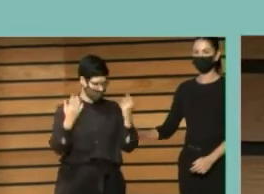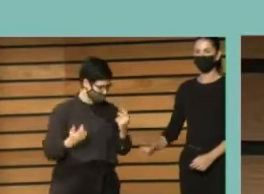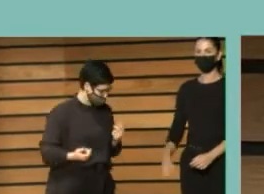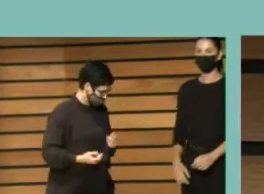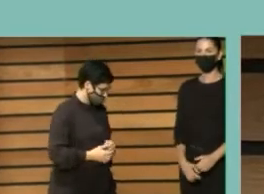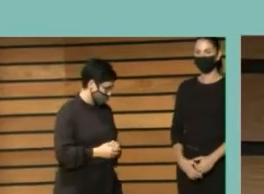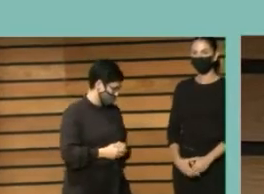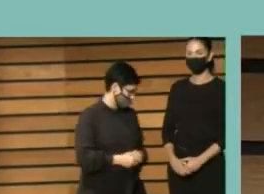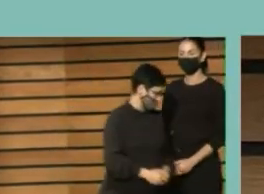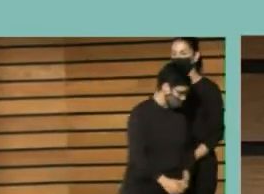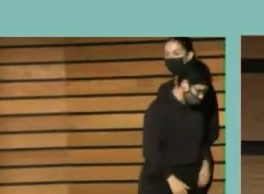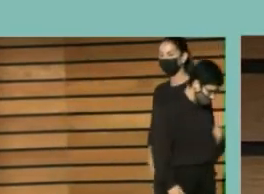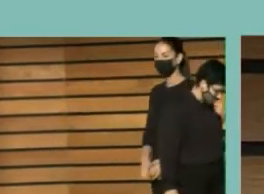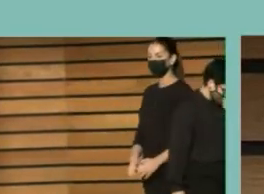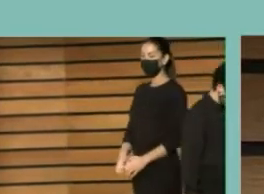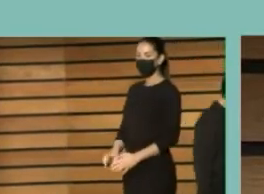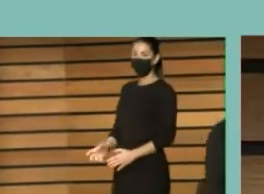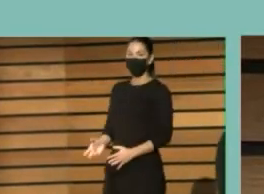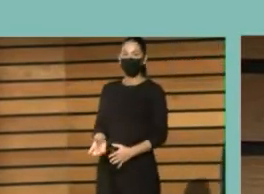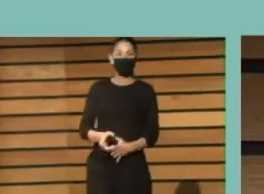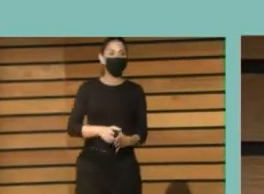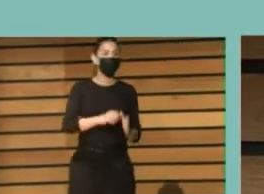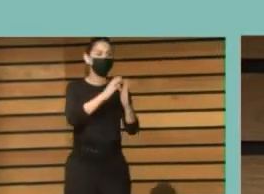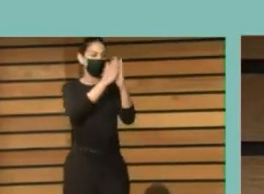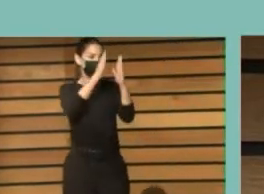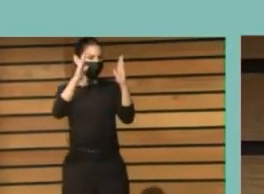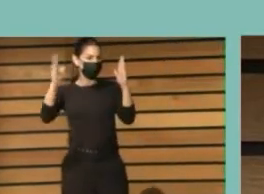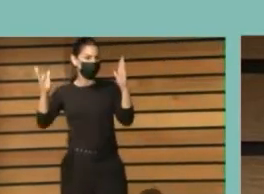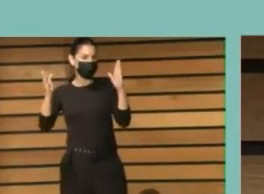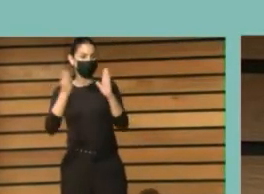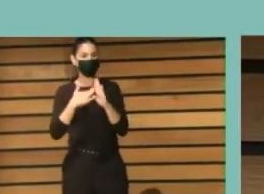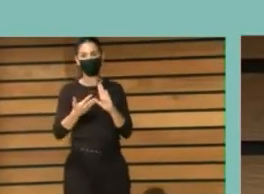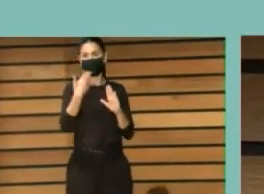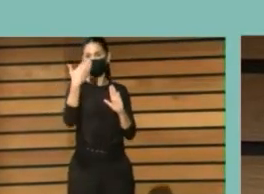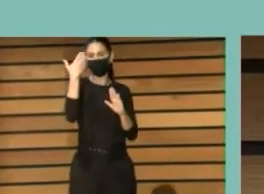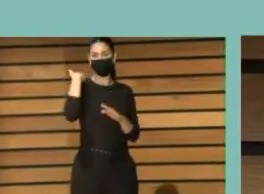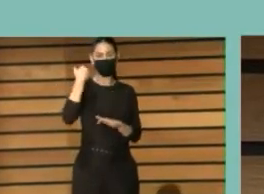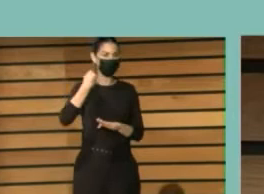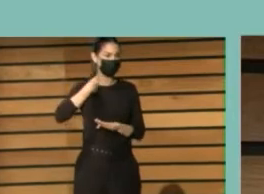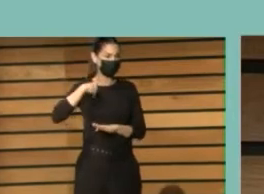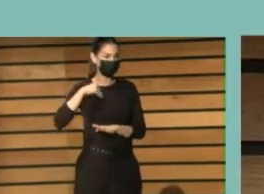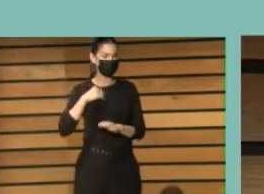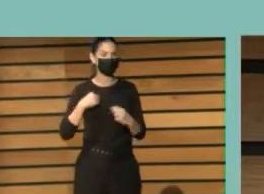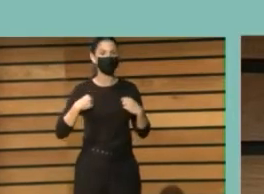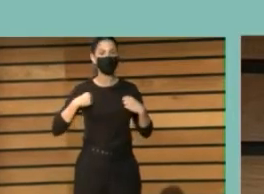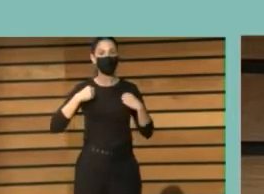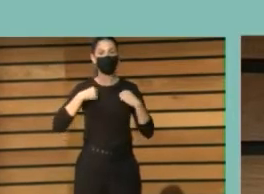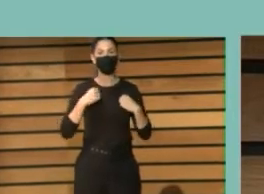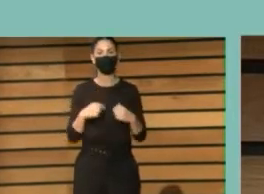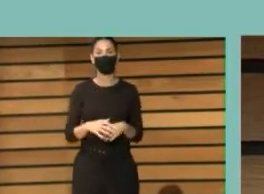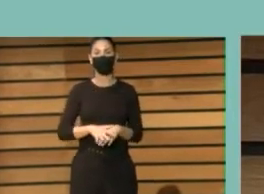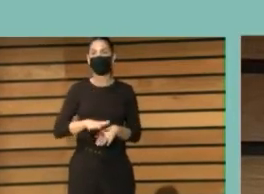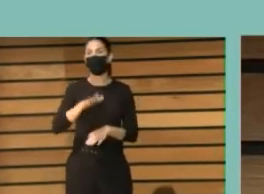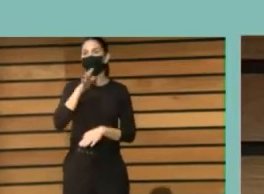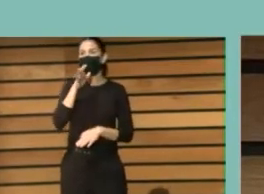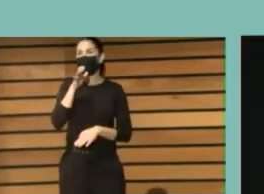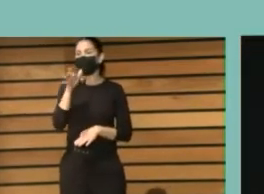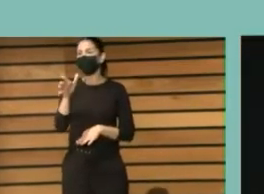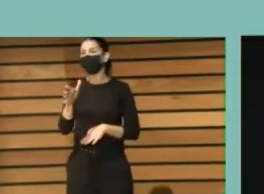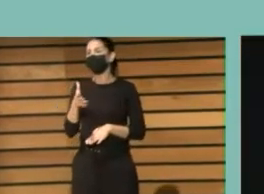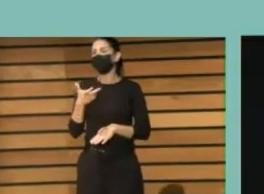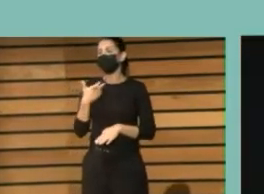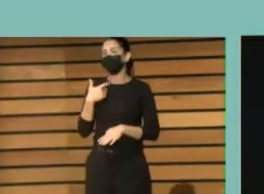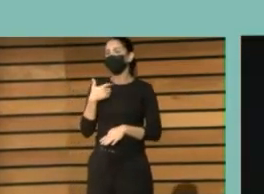públicas municipales para volver a ganar esa posición que tuvimos algún día. Porque, ¿en qué aspectos